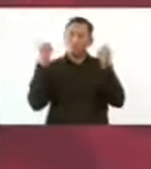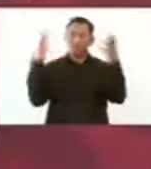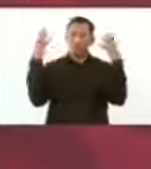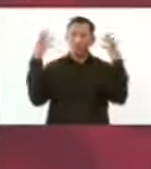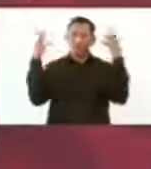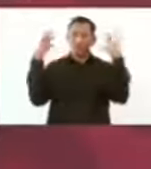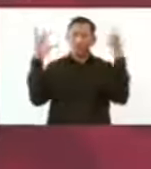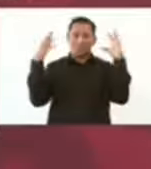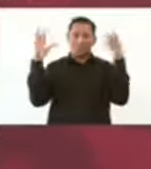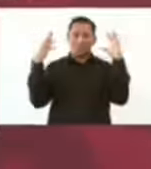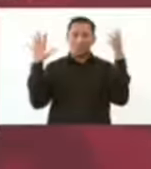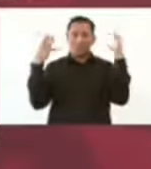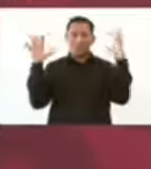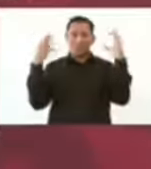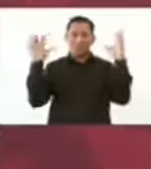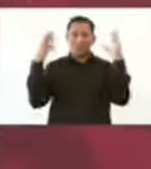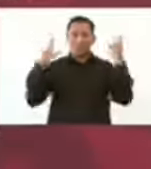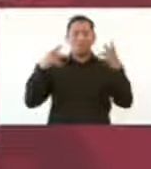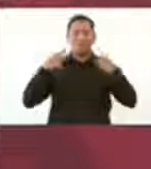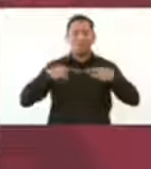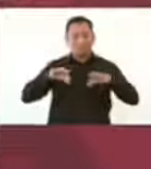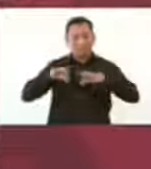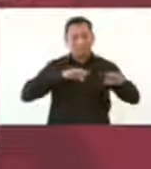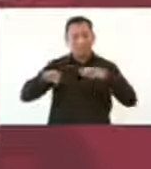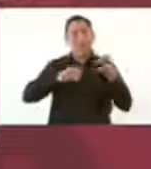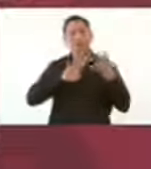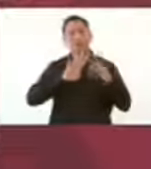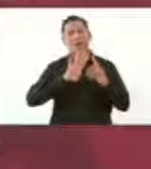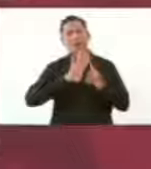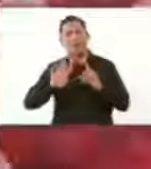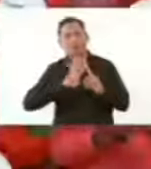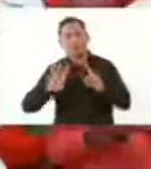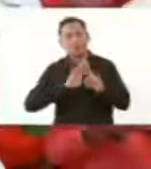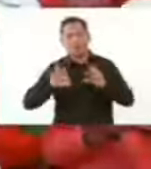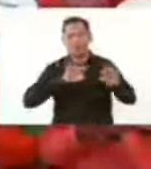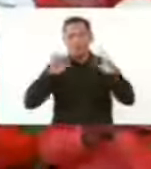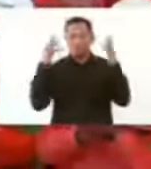nuestros paisanos, a los trabajadores migrantes.